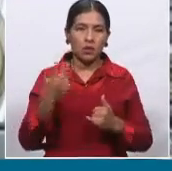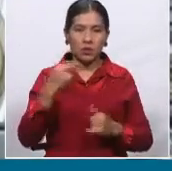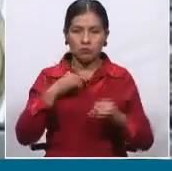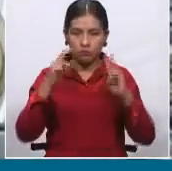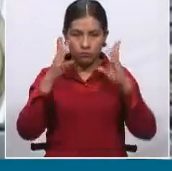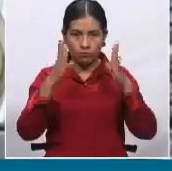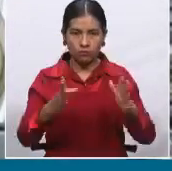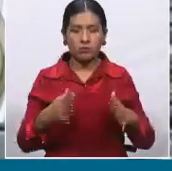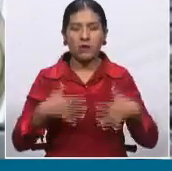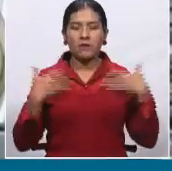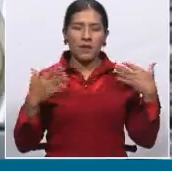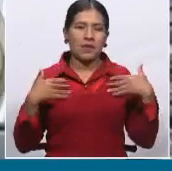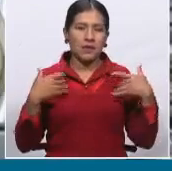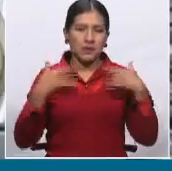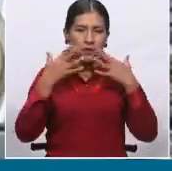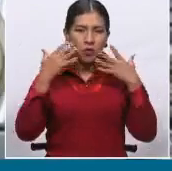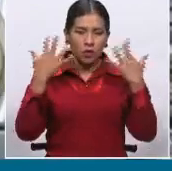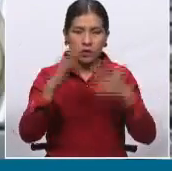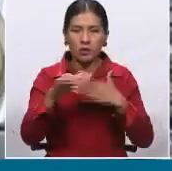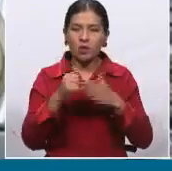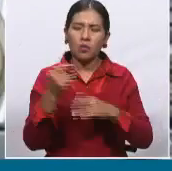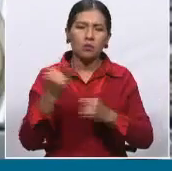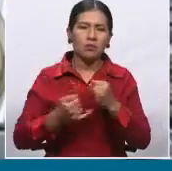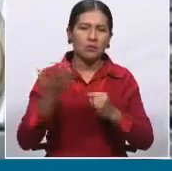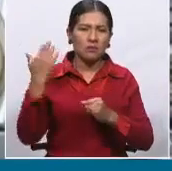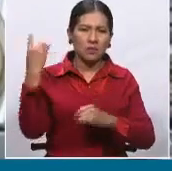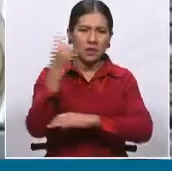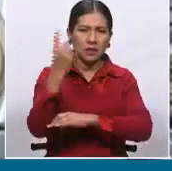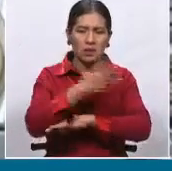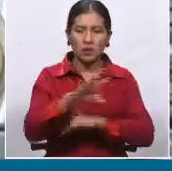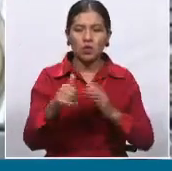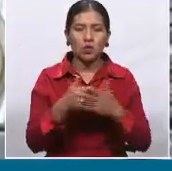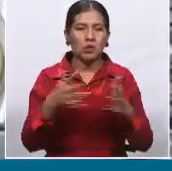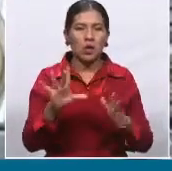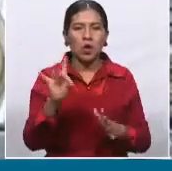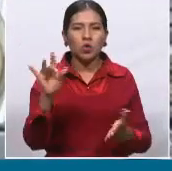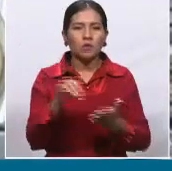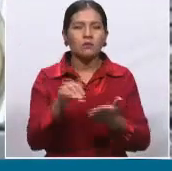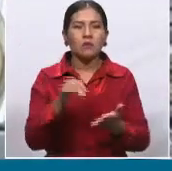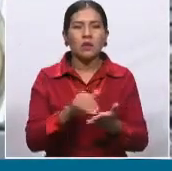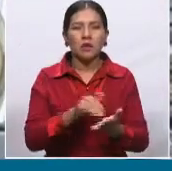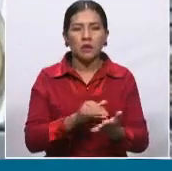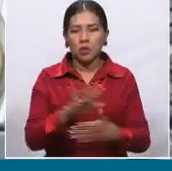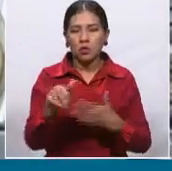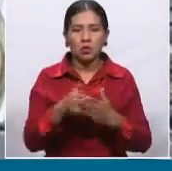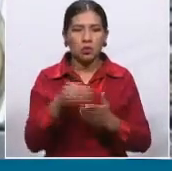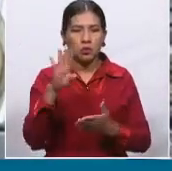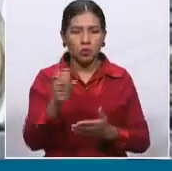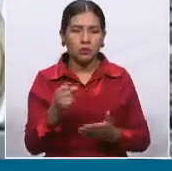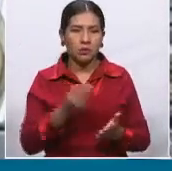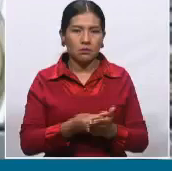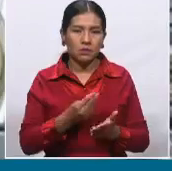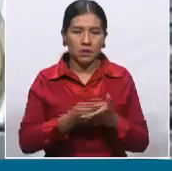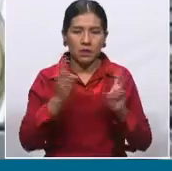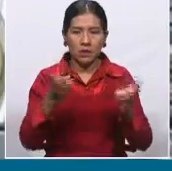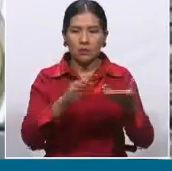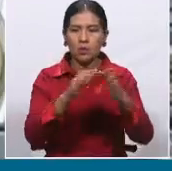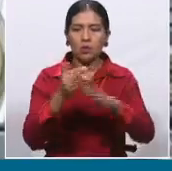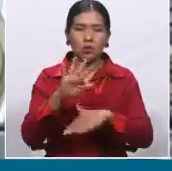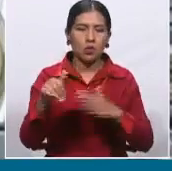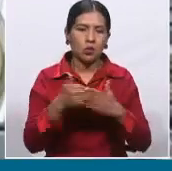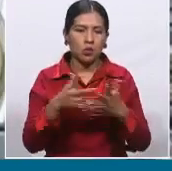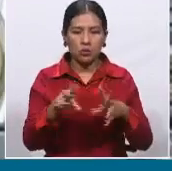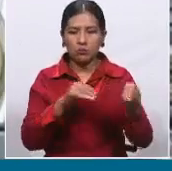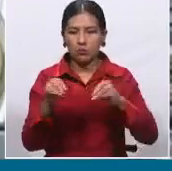muy contentos porque hace pocos días hemos llegado más de 8 millones de bolivianos a las comunidades manejadoras de